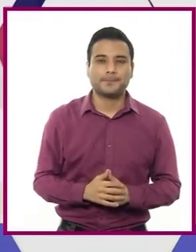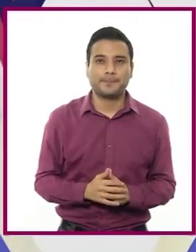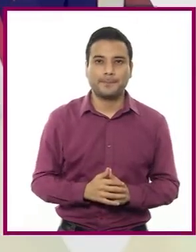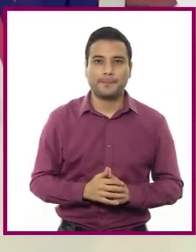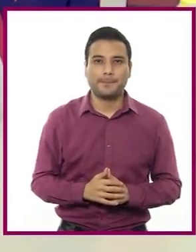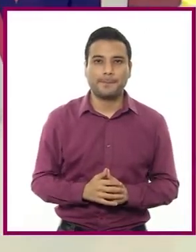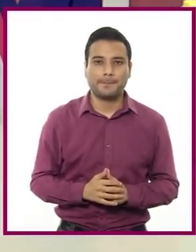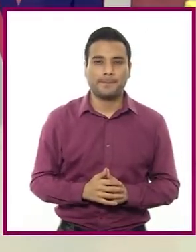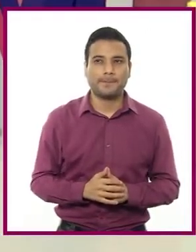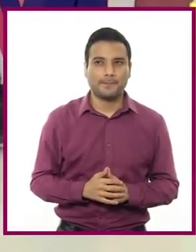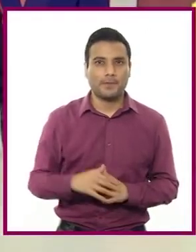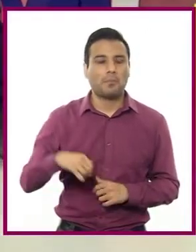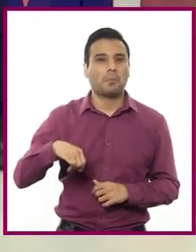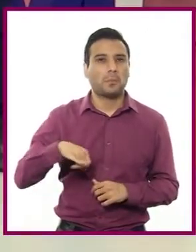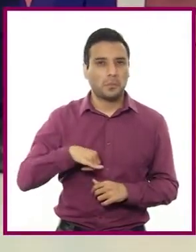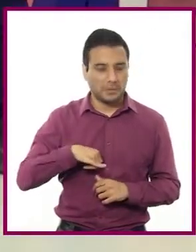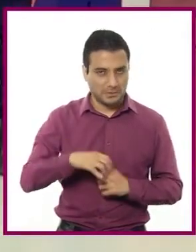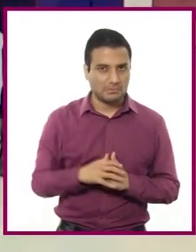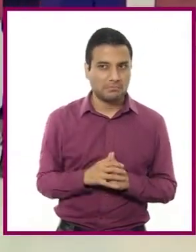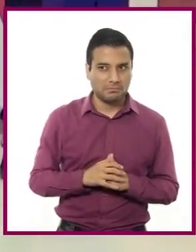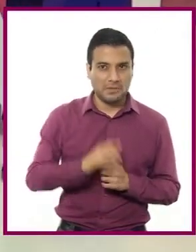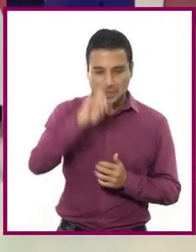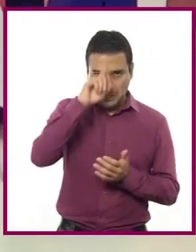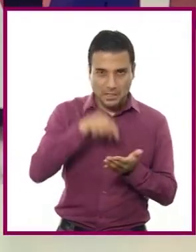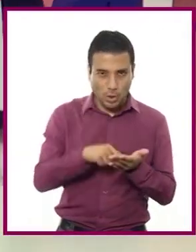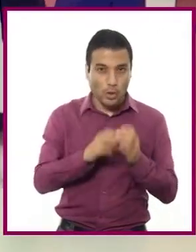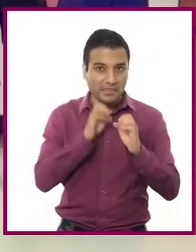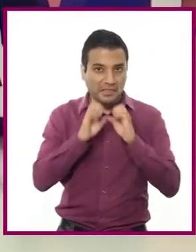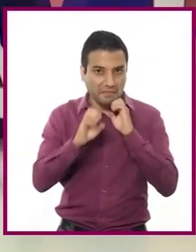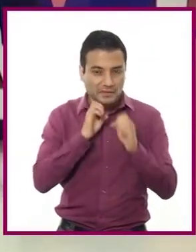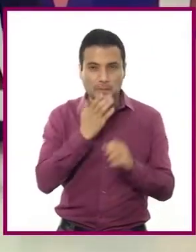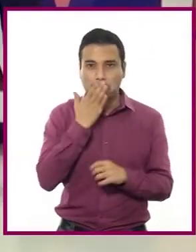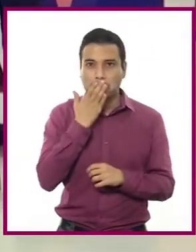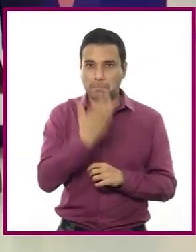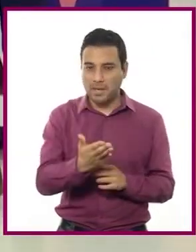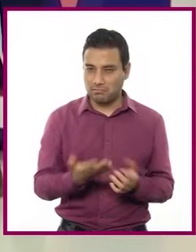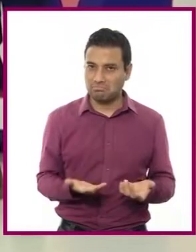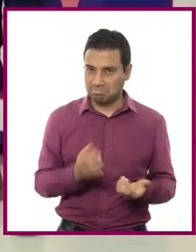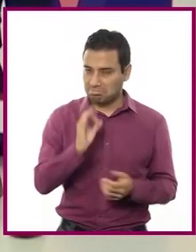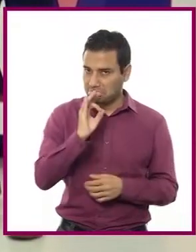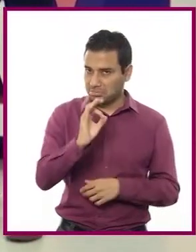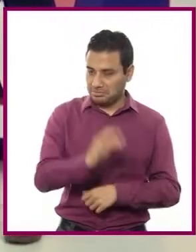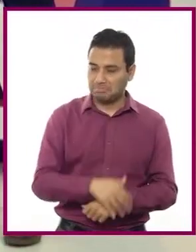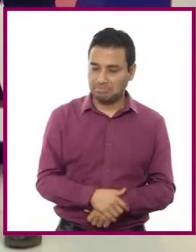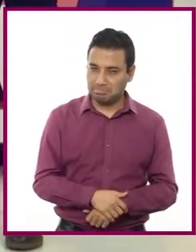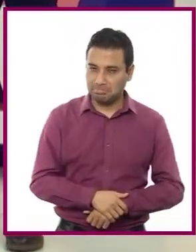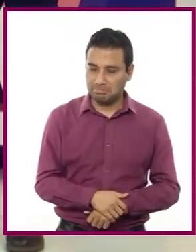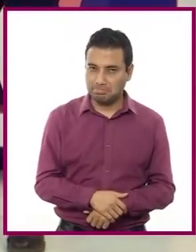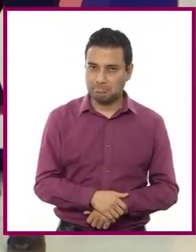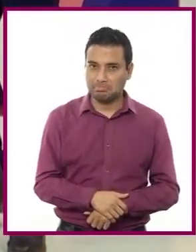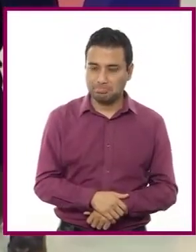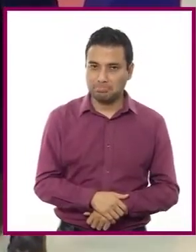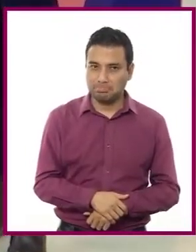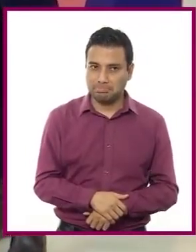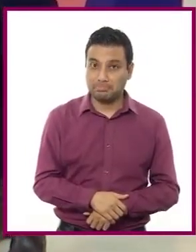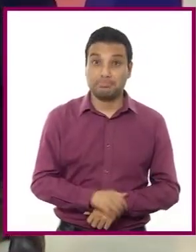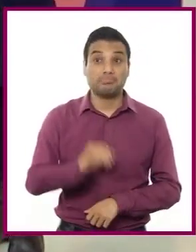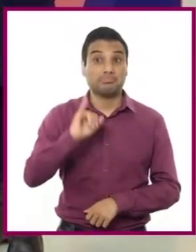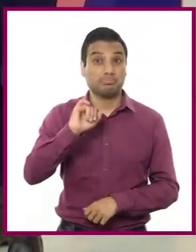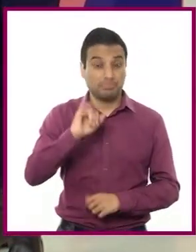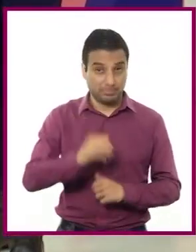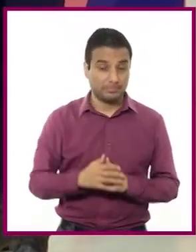Me pareció muy interesante. Creo que es un buen recurso para obtener información del problema que deseamos investigar. Así es,